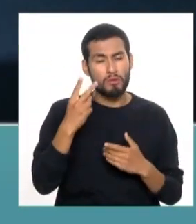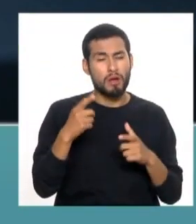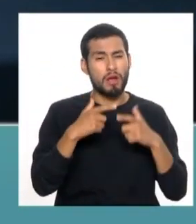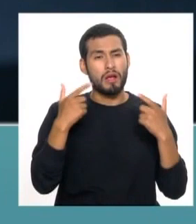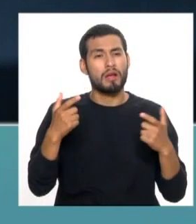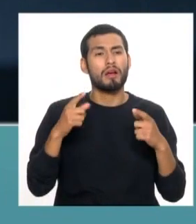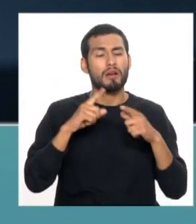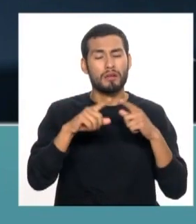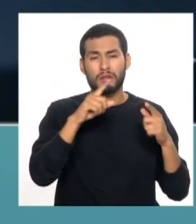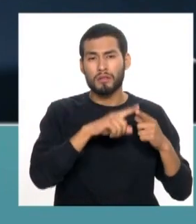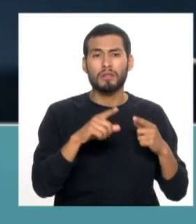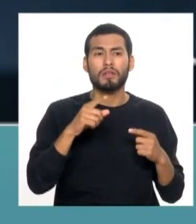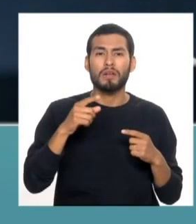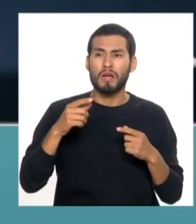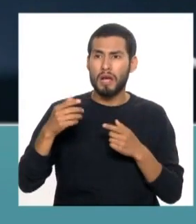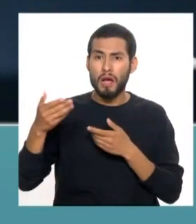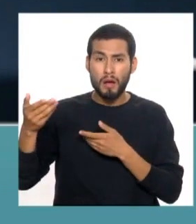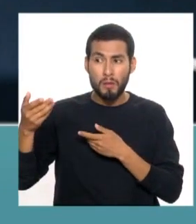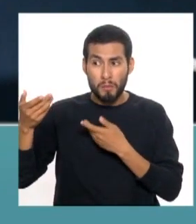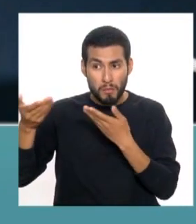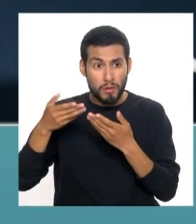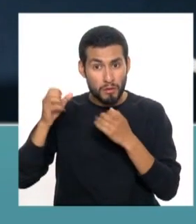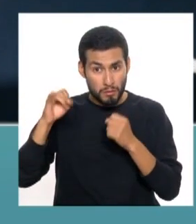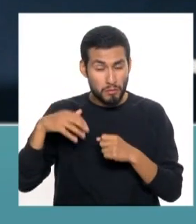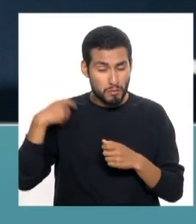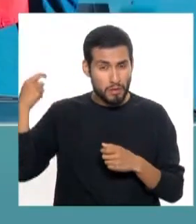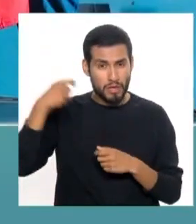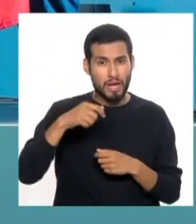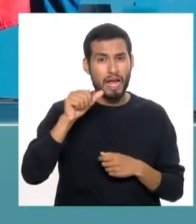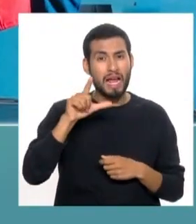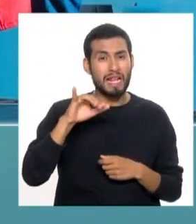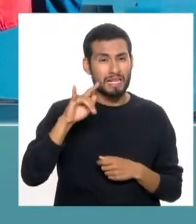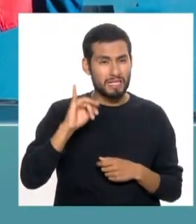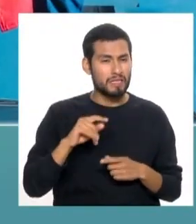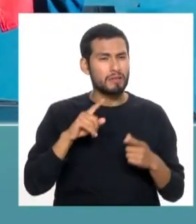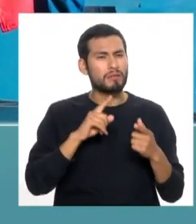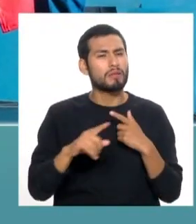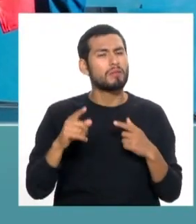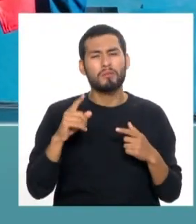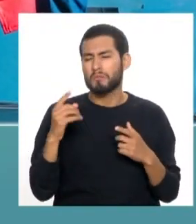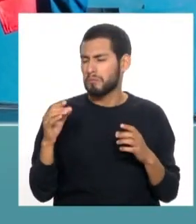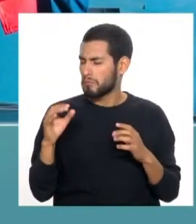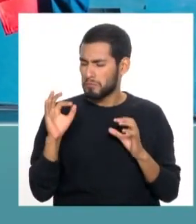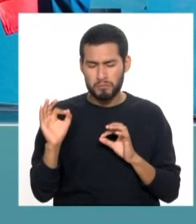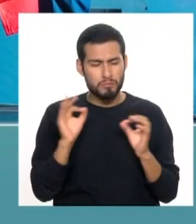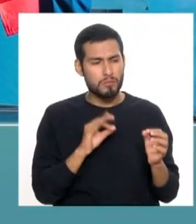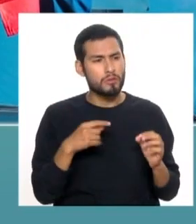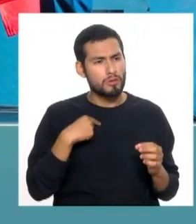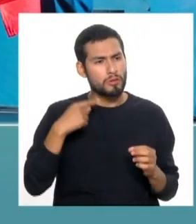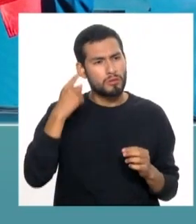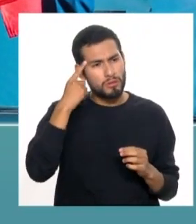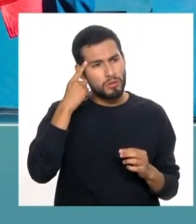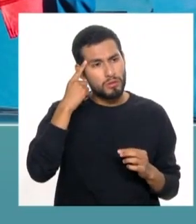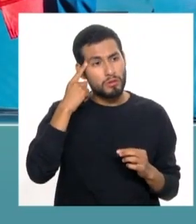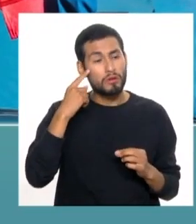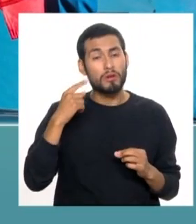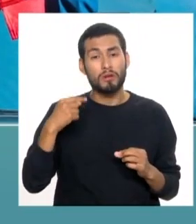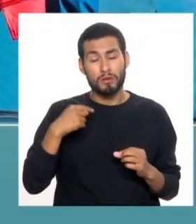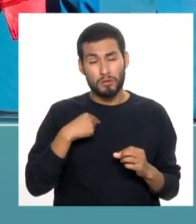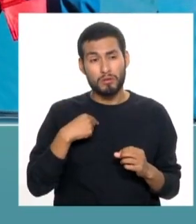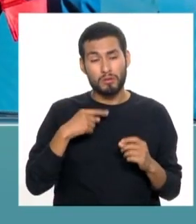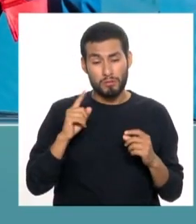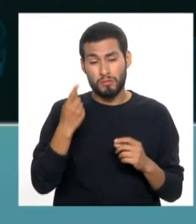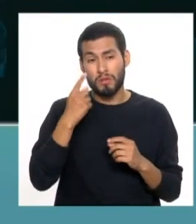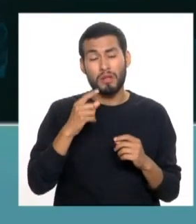grandes inversionistas, ¿no? Ojalá inviertan en el Inti, pero de igual manera, creo que cuando yo lance el